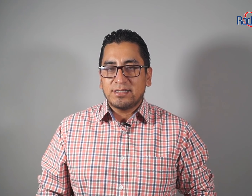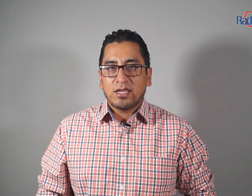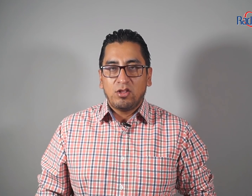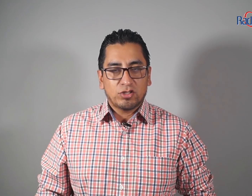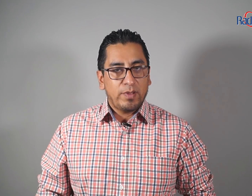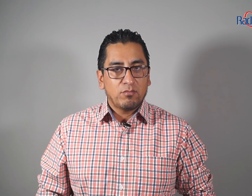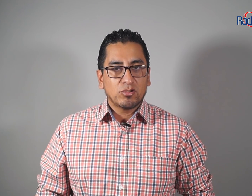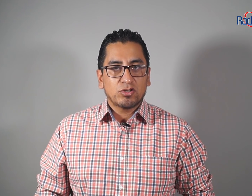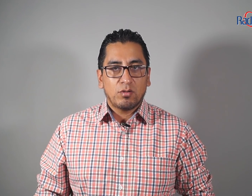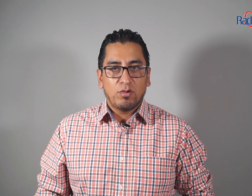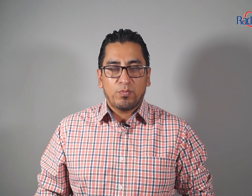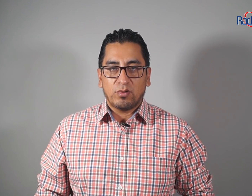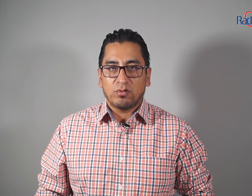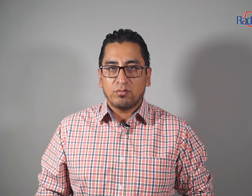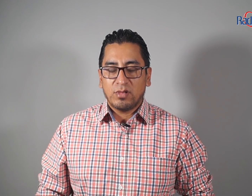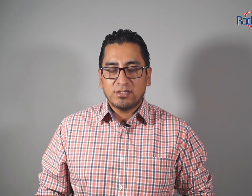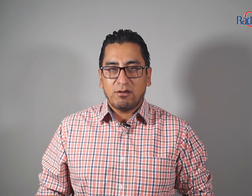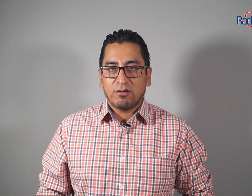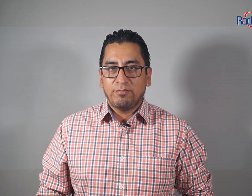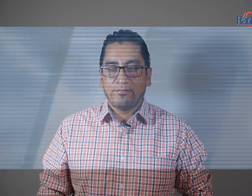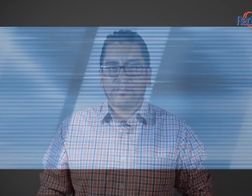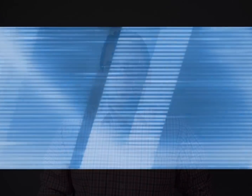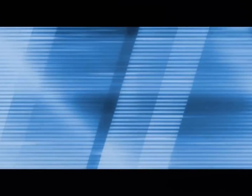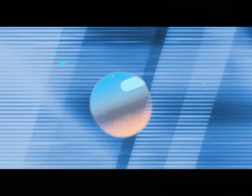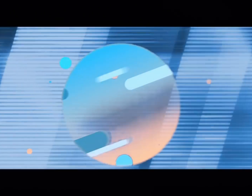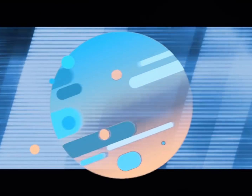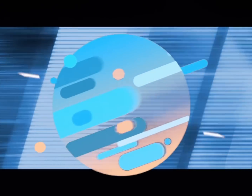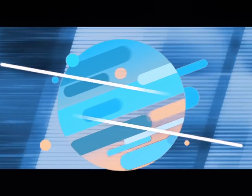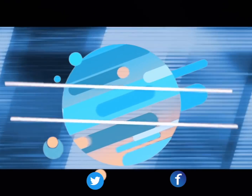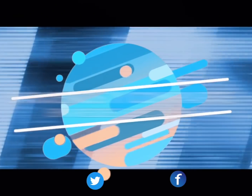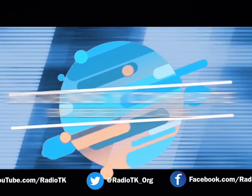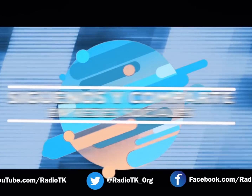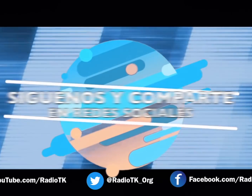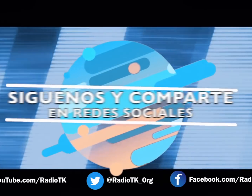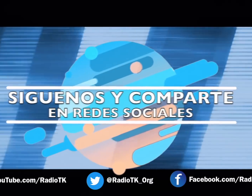ustedes y nos vemos muy pronto hasta luego